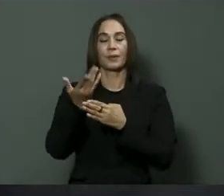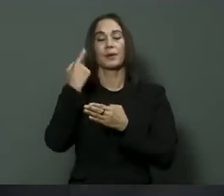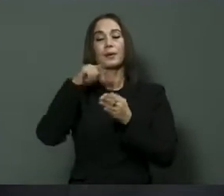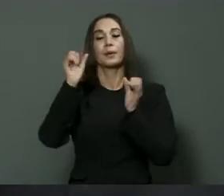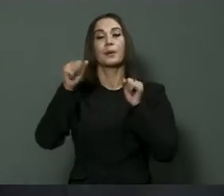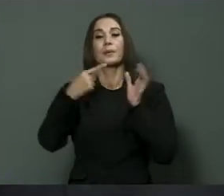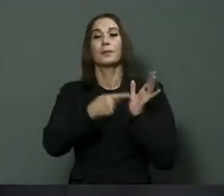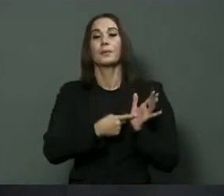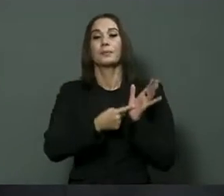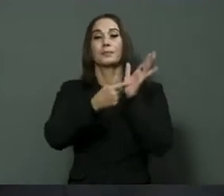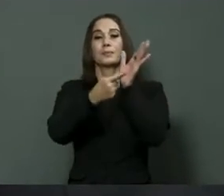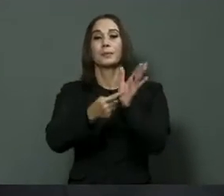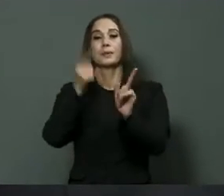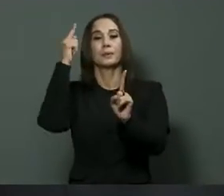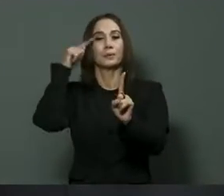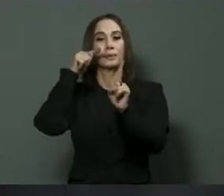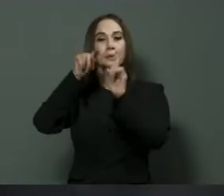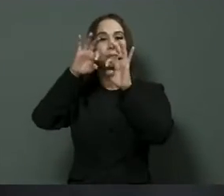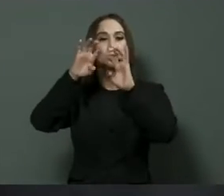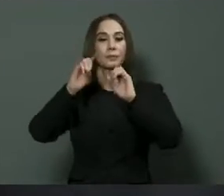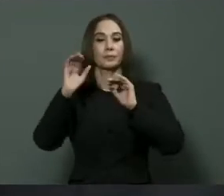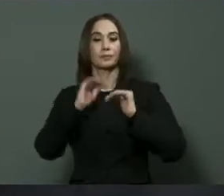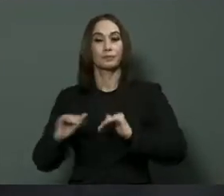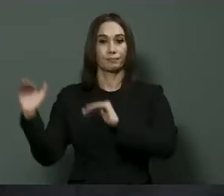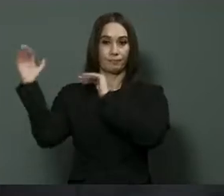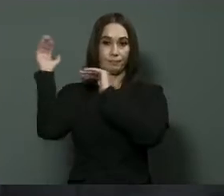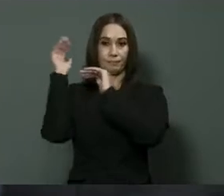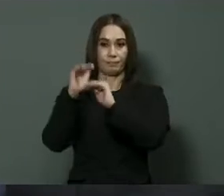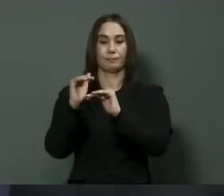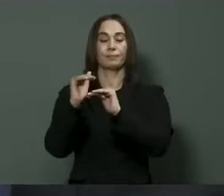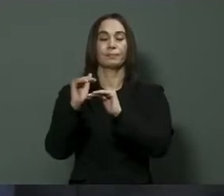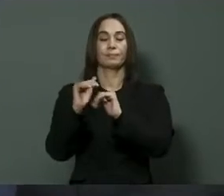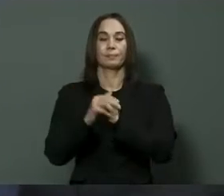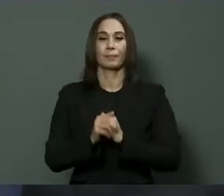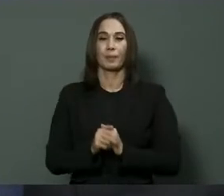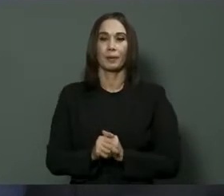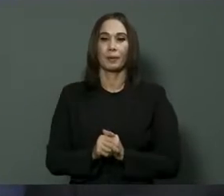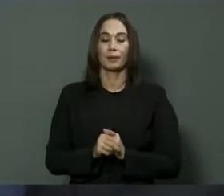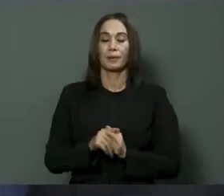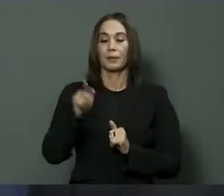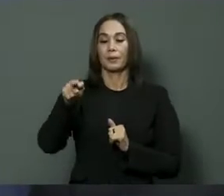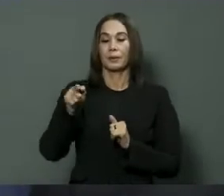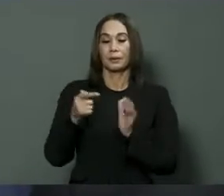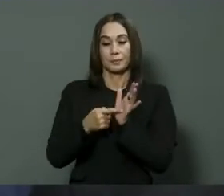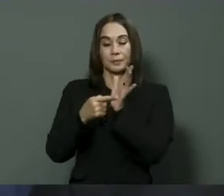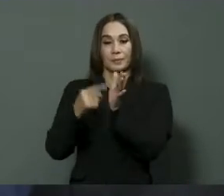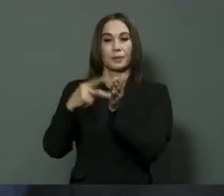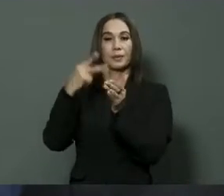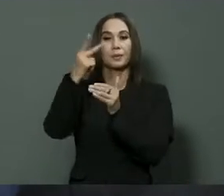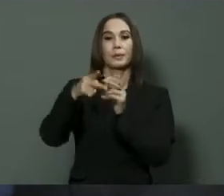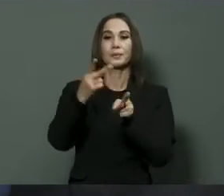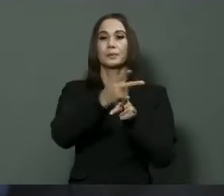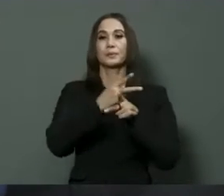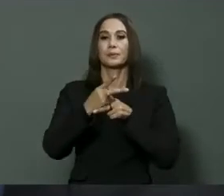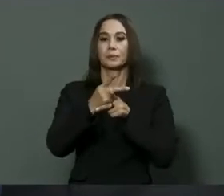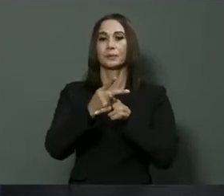para presentar la visión de la educación superior al Plan de Seguridad